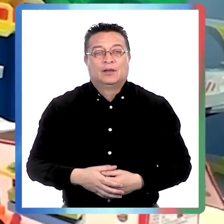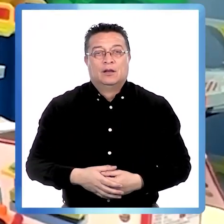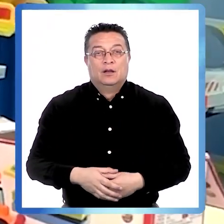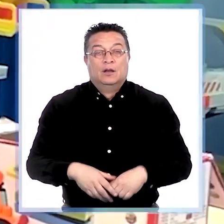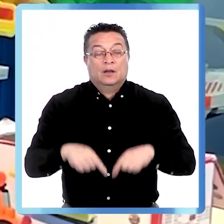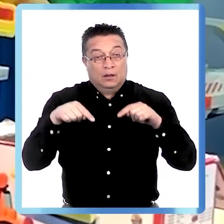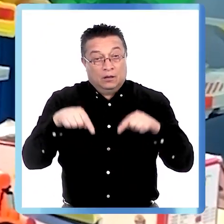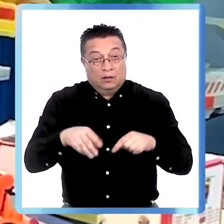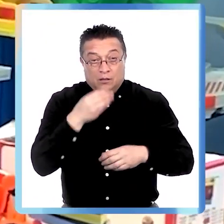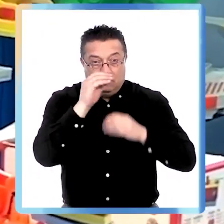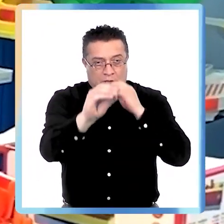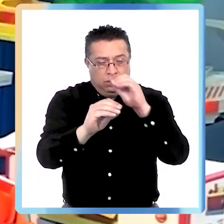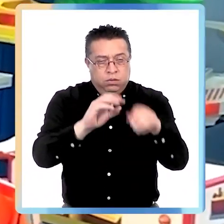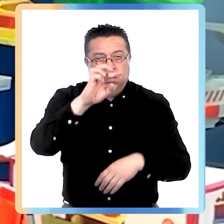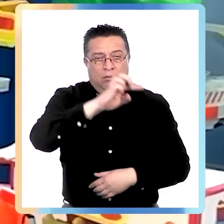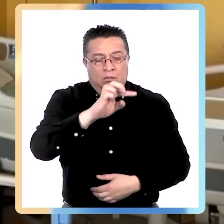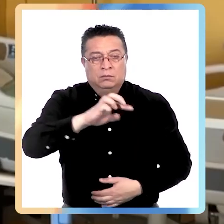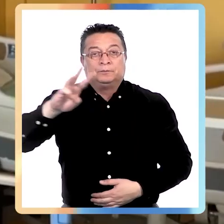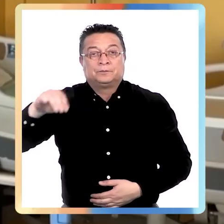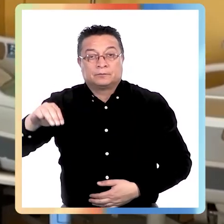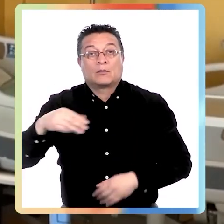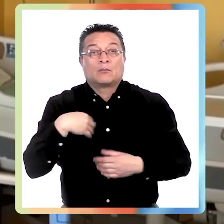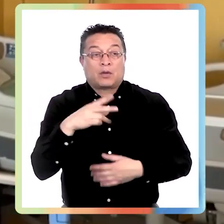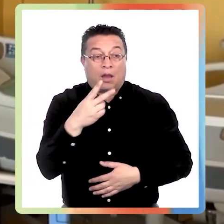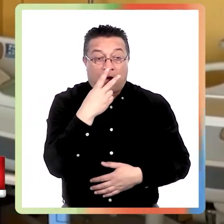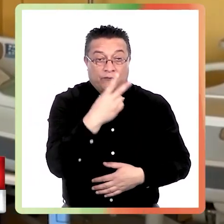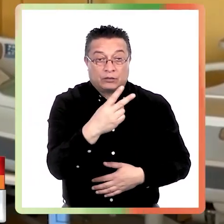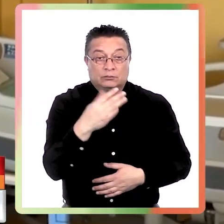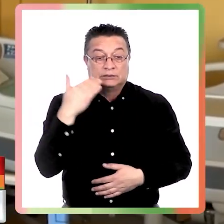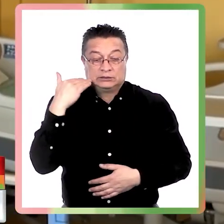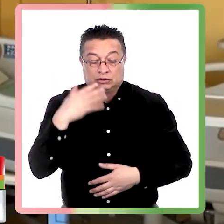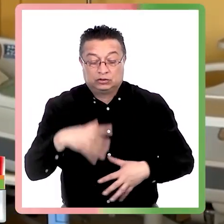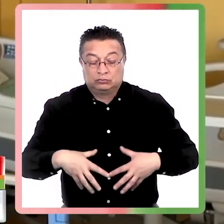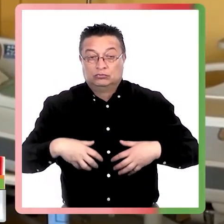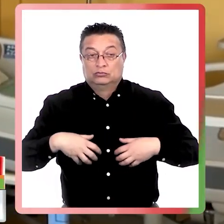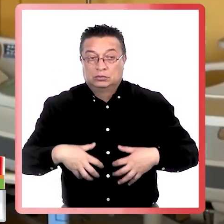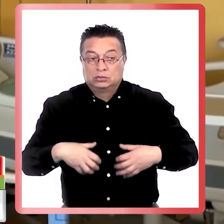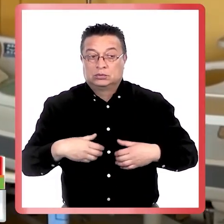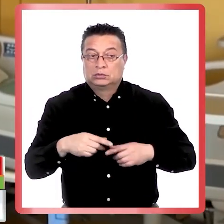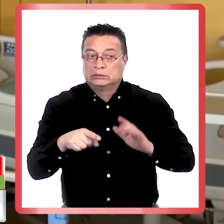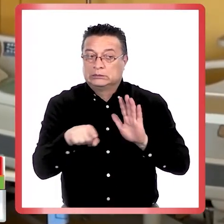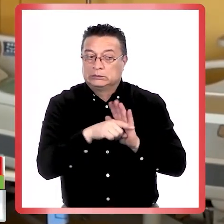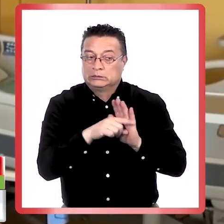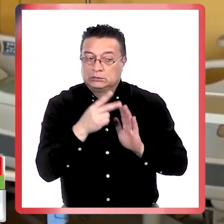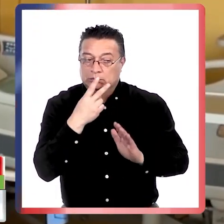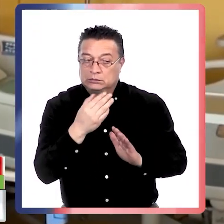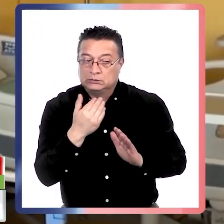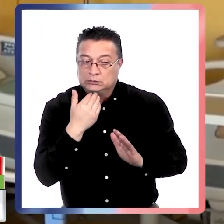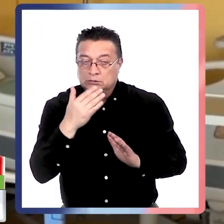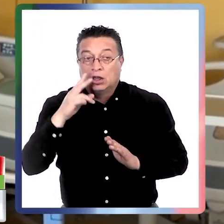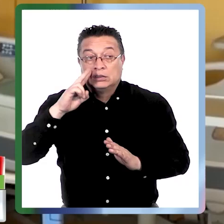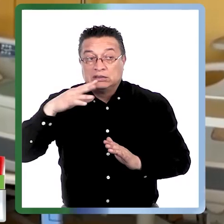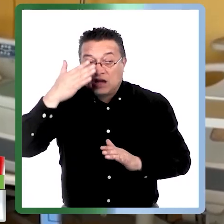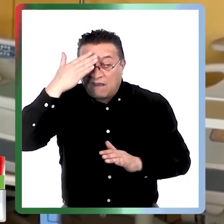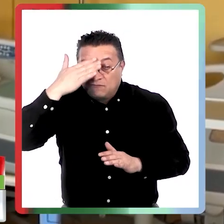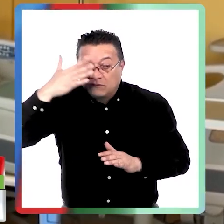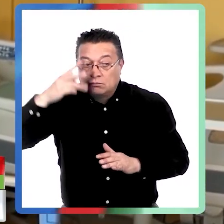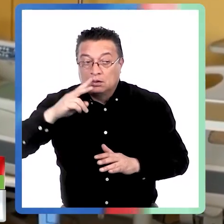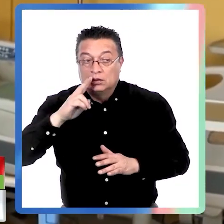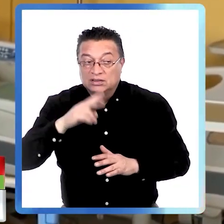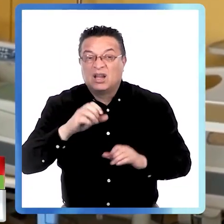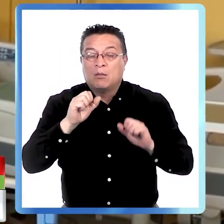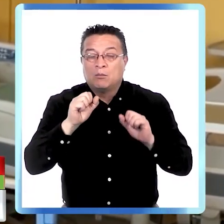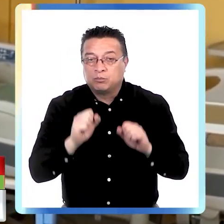invernal. Uno siempre le menciona a los padres que si uno ve que el niño está con síntomas respiratorios leves, está sin